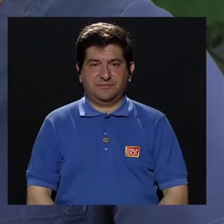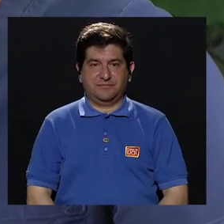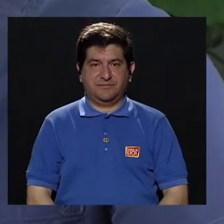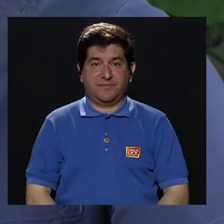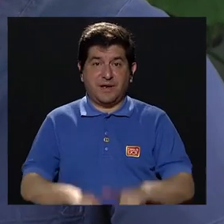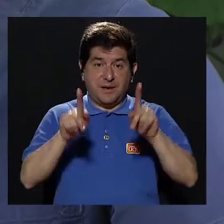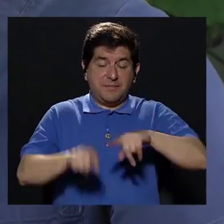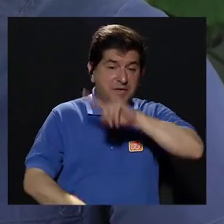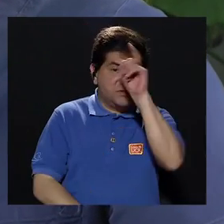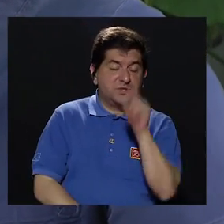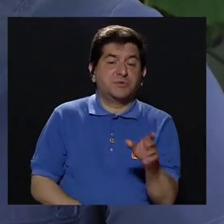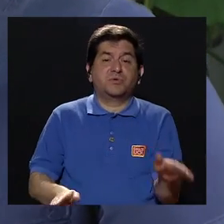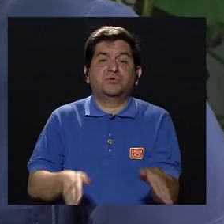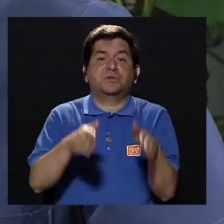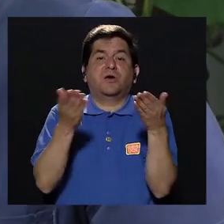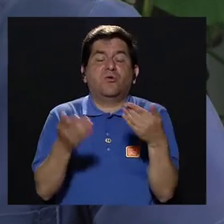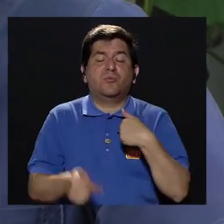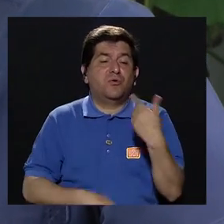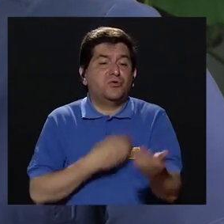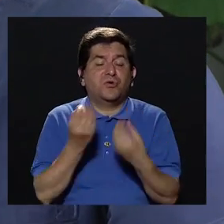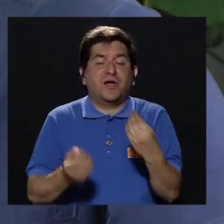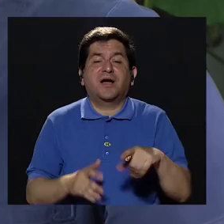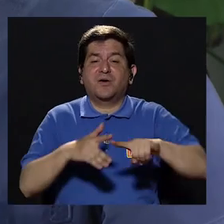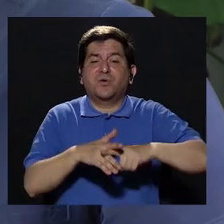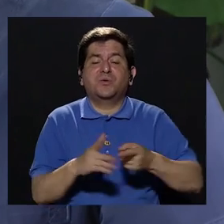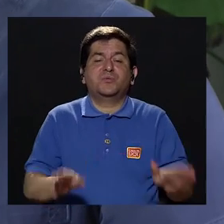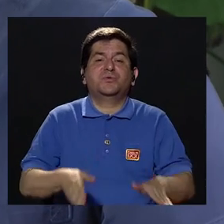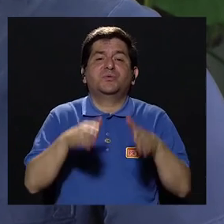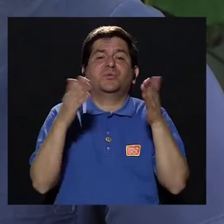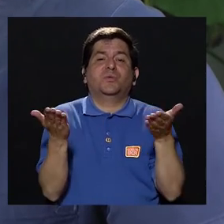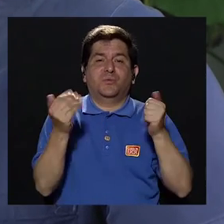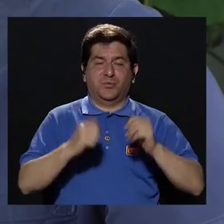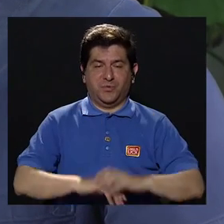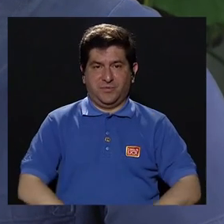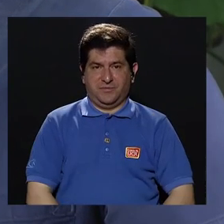que realmente nos preguntan cómo hago, cómo empiezo,